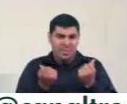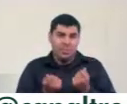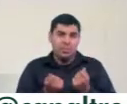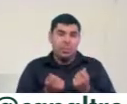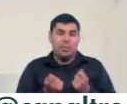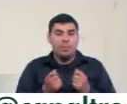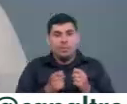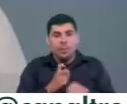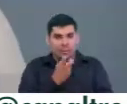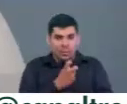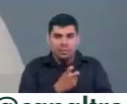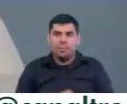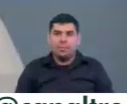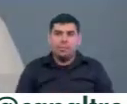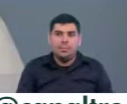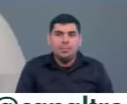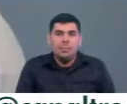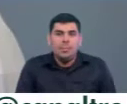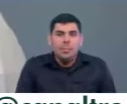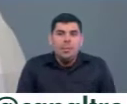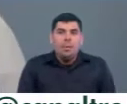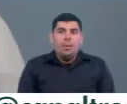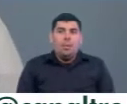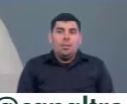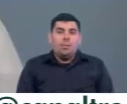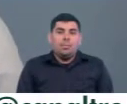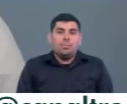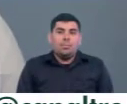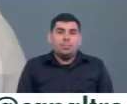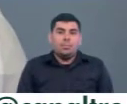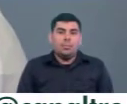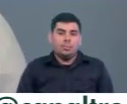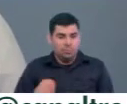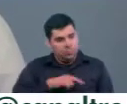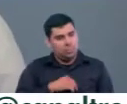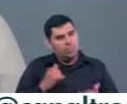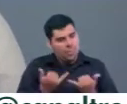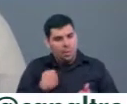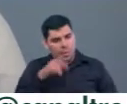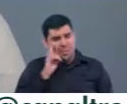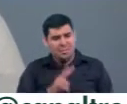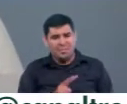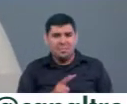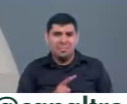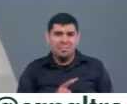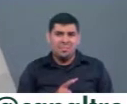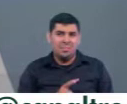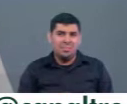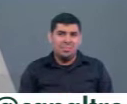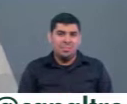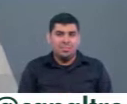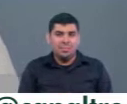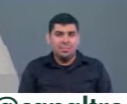nosotros lo que yo hasta ahora he visto y creo que debe utilizar una figura que algunos alcaldes